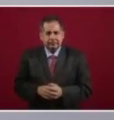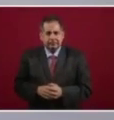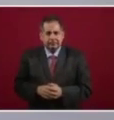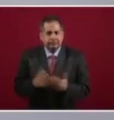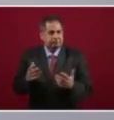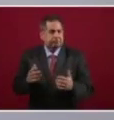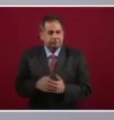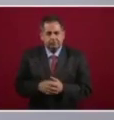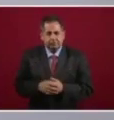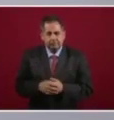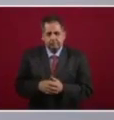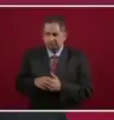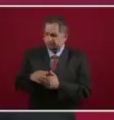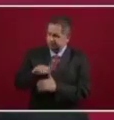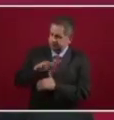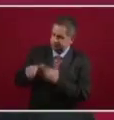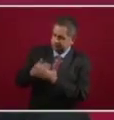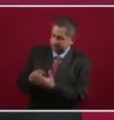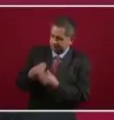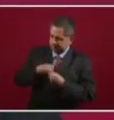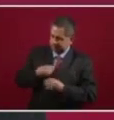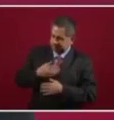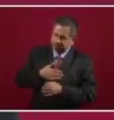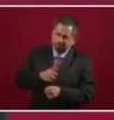que nos ha dado tanto.